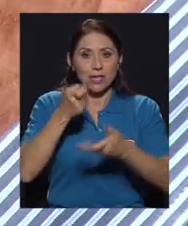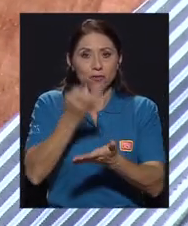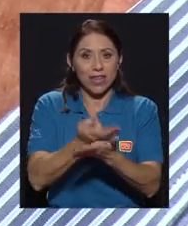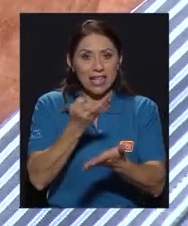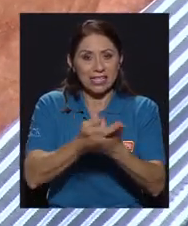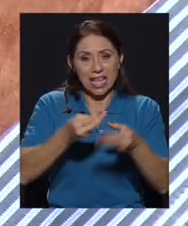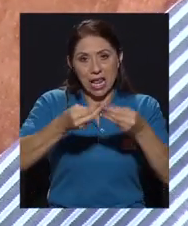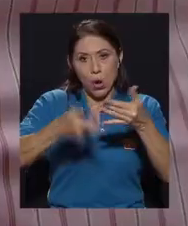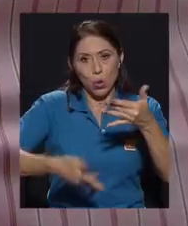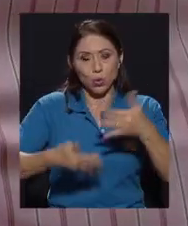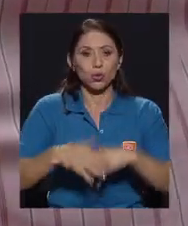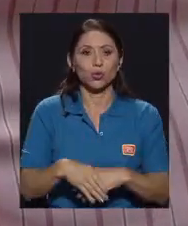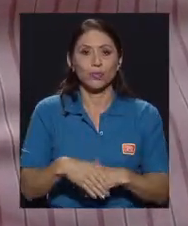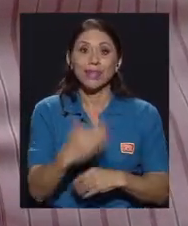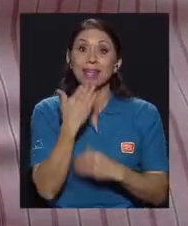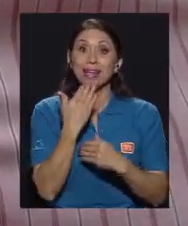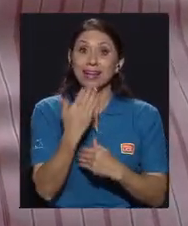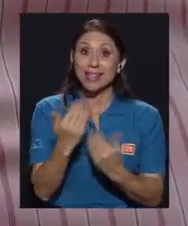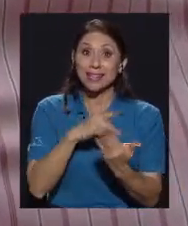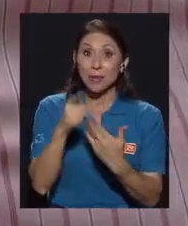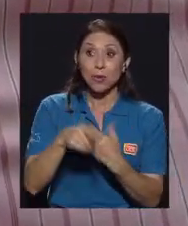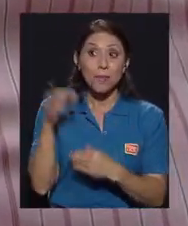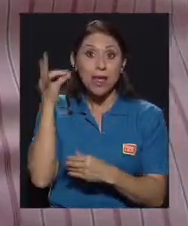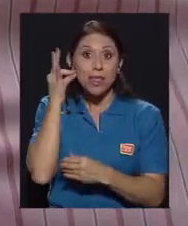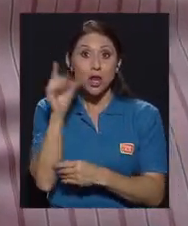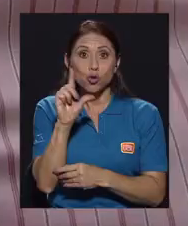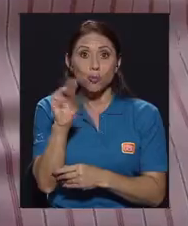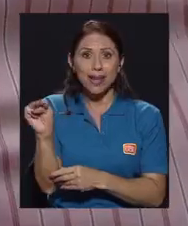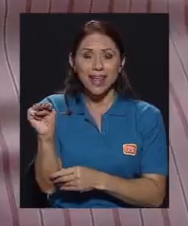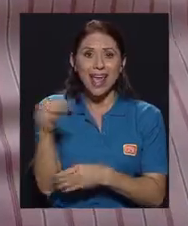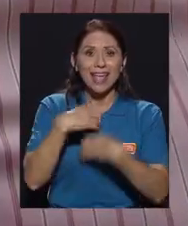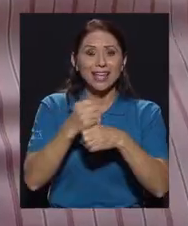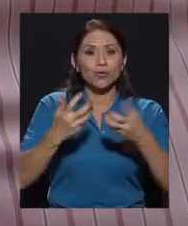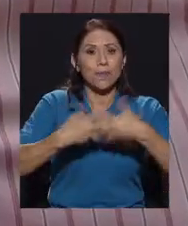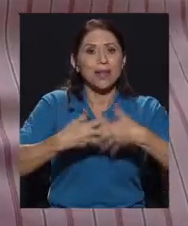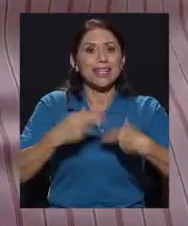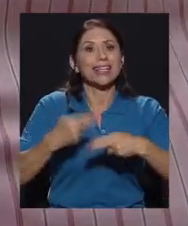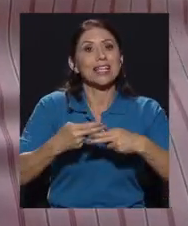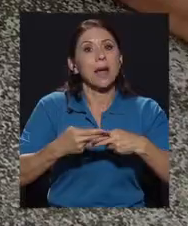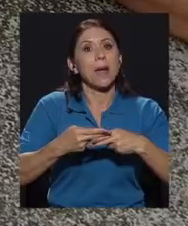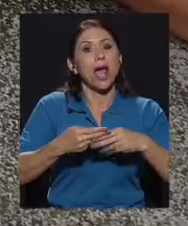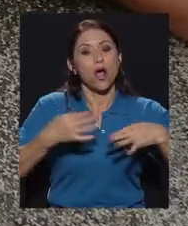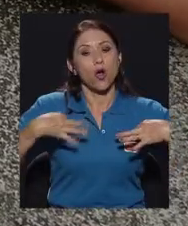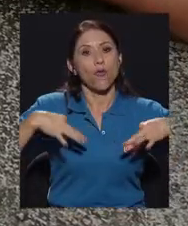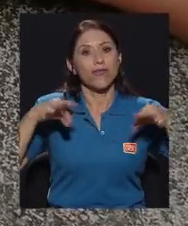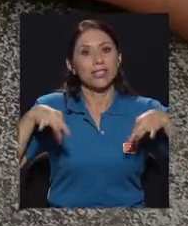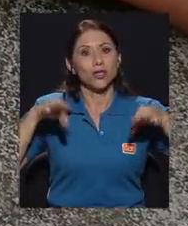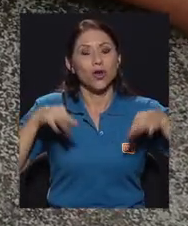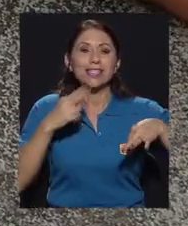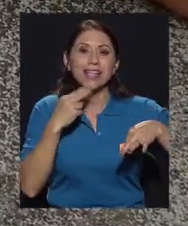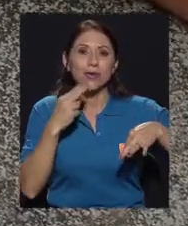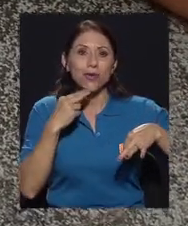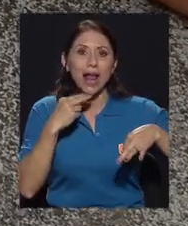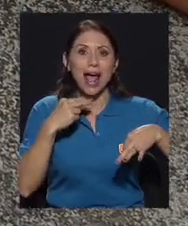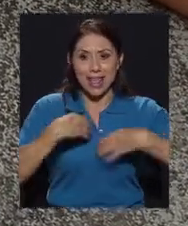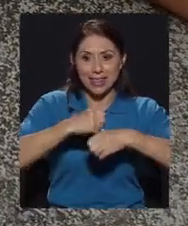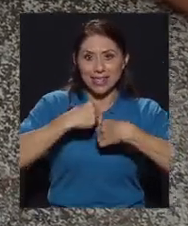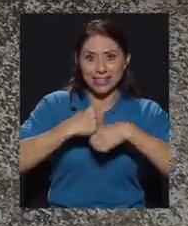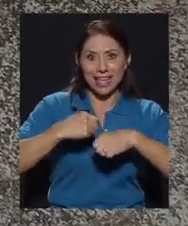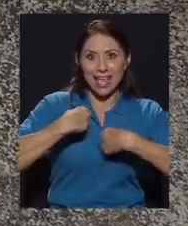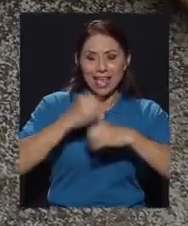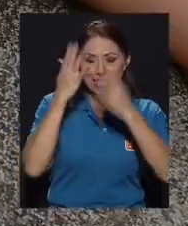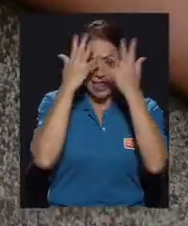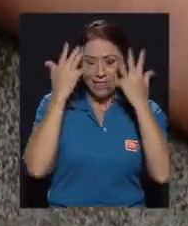entre otros. Gracias al programa, doña Luz María creó su empresa Confecciones Ternura, donde diseña y hace disfraces para